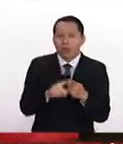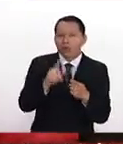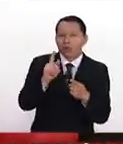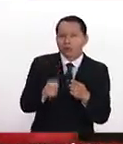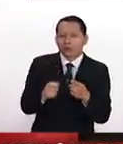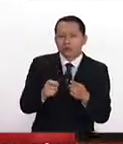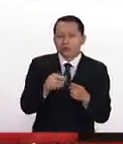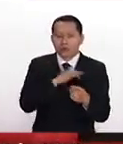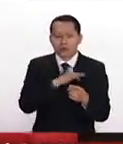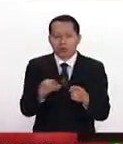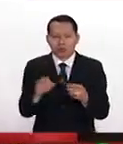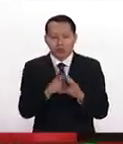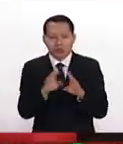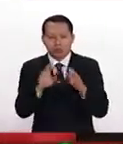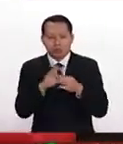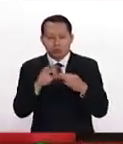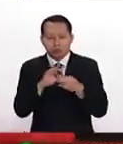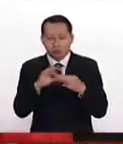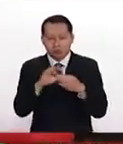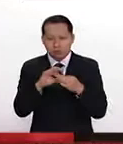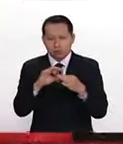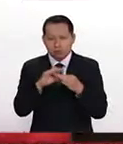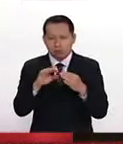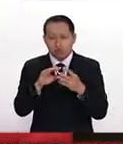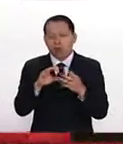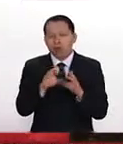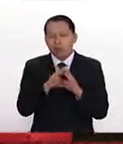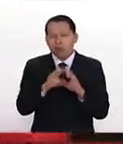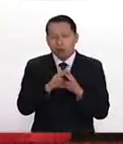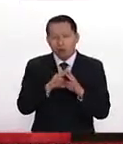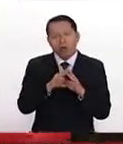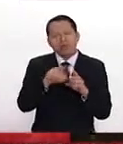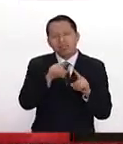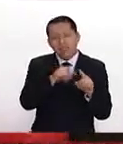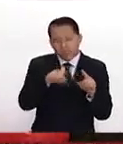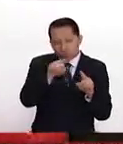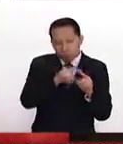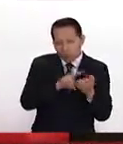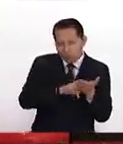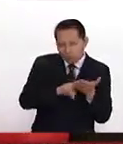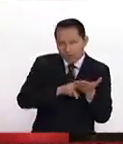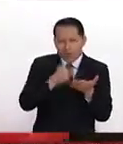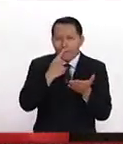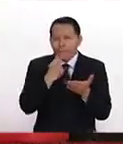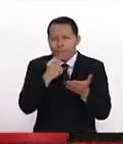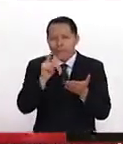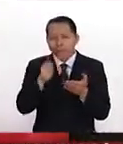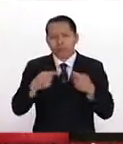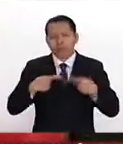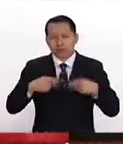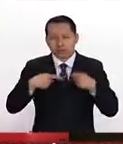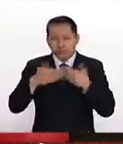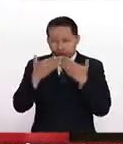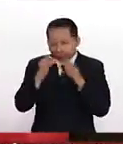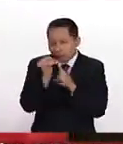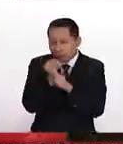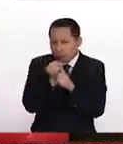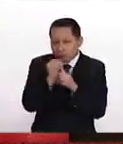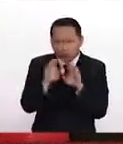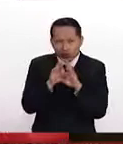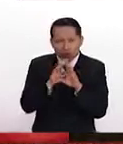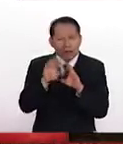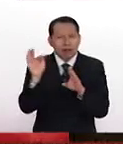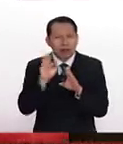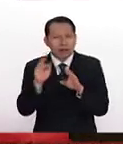pues lo que llamaríamos círculo verde círculo rojo que es gente muy informada sobre posibles